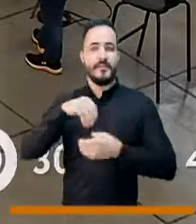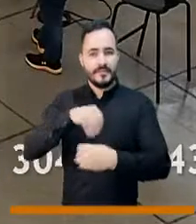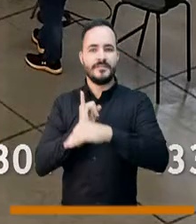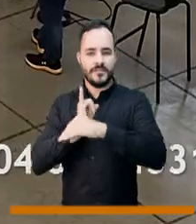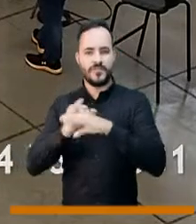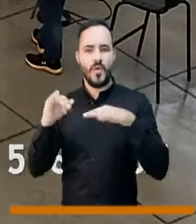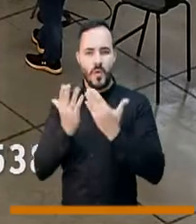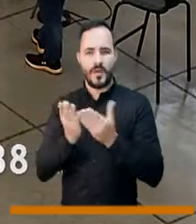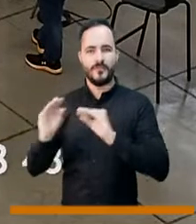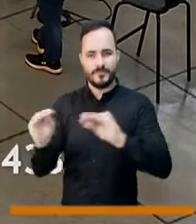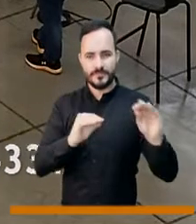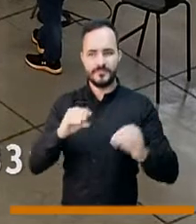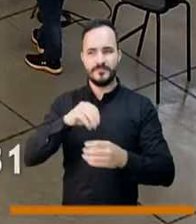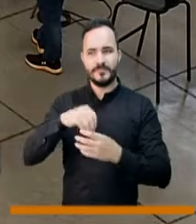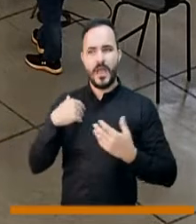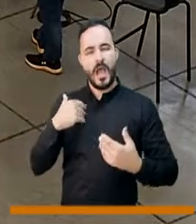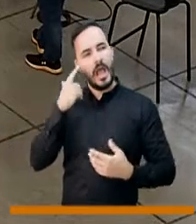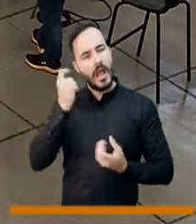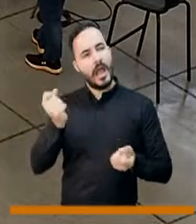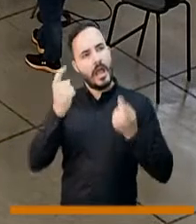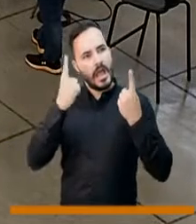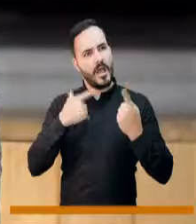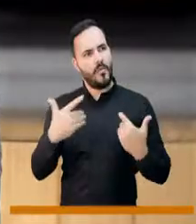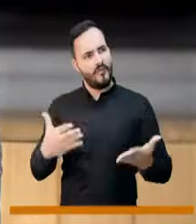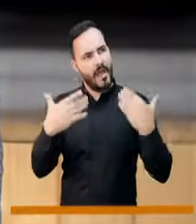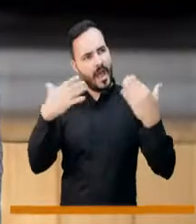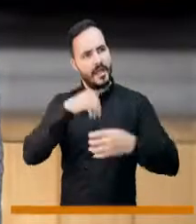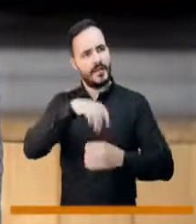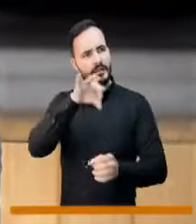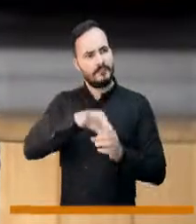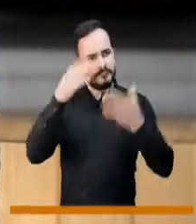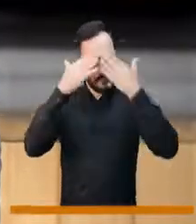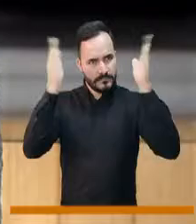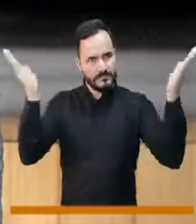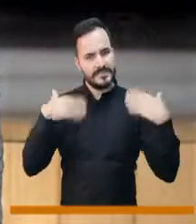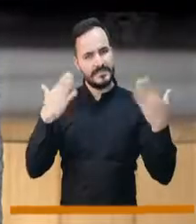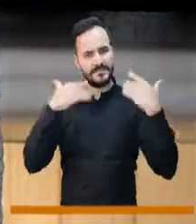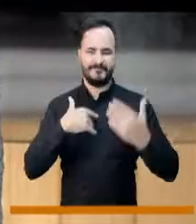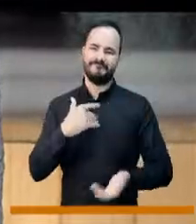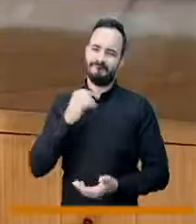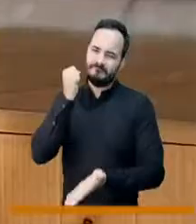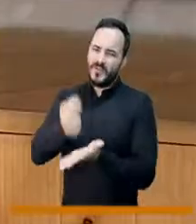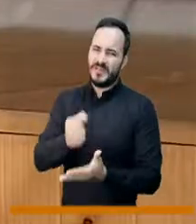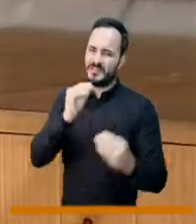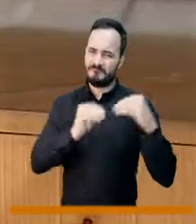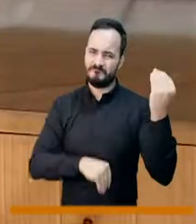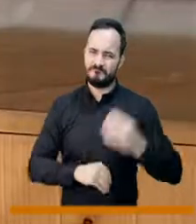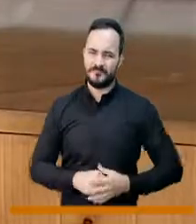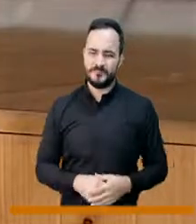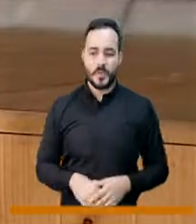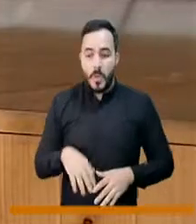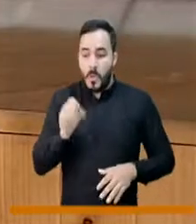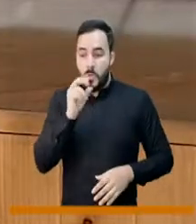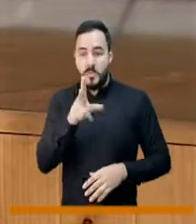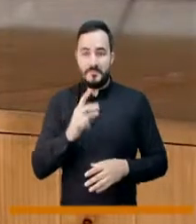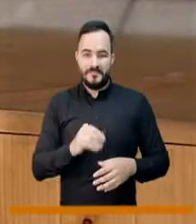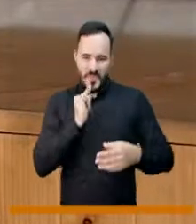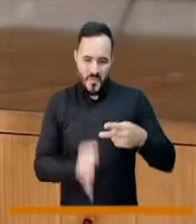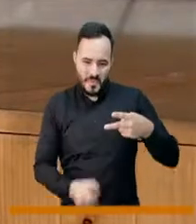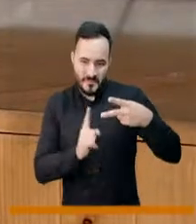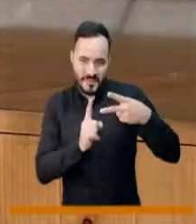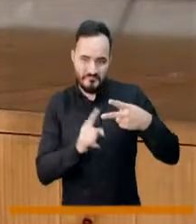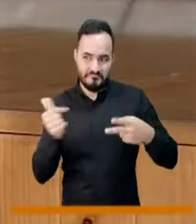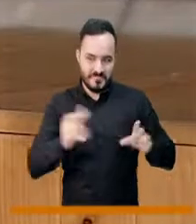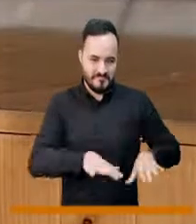democrática en las escuelas para que la gente valore la participación política, y creo que obligarlos no es el camino. Muy bien, y vamos con la última, ya